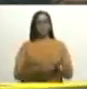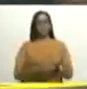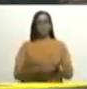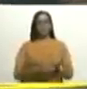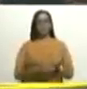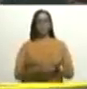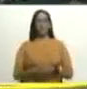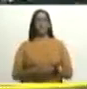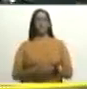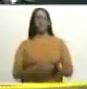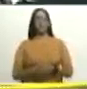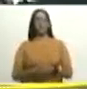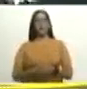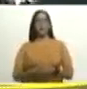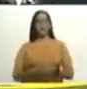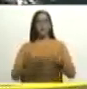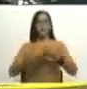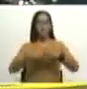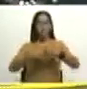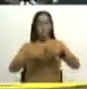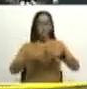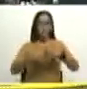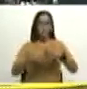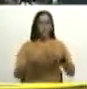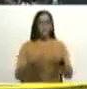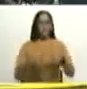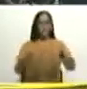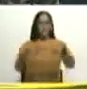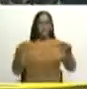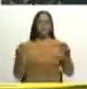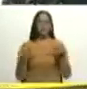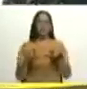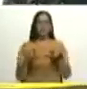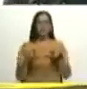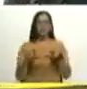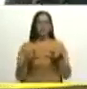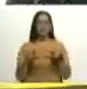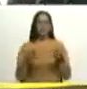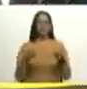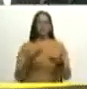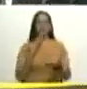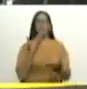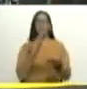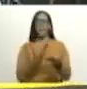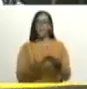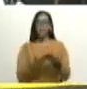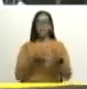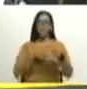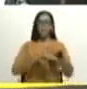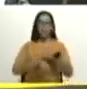Motores de carácter sectorial que nos ha permitido ir